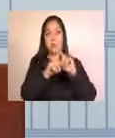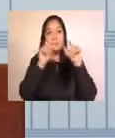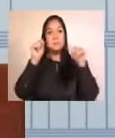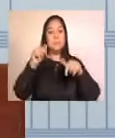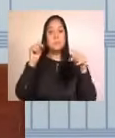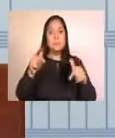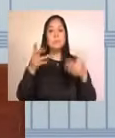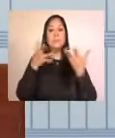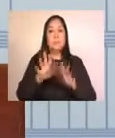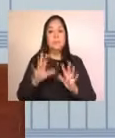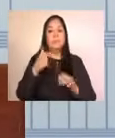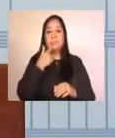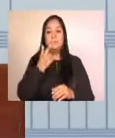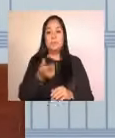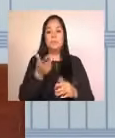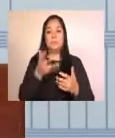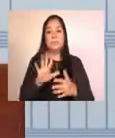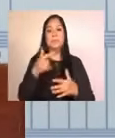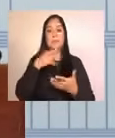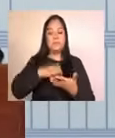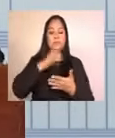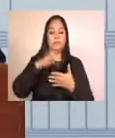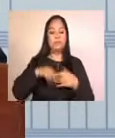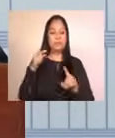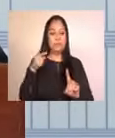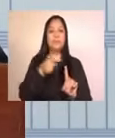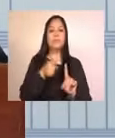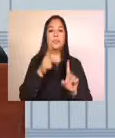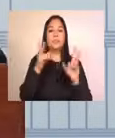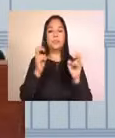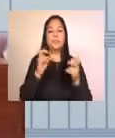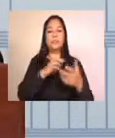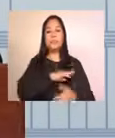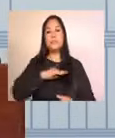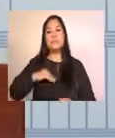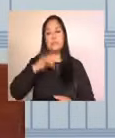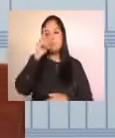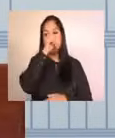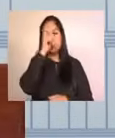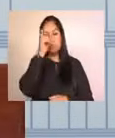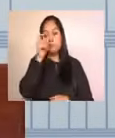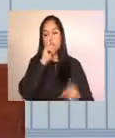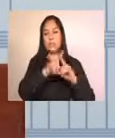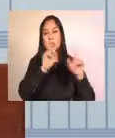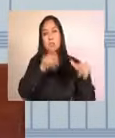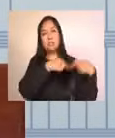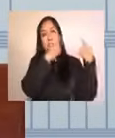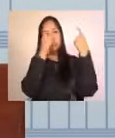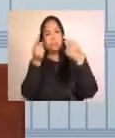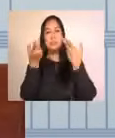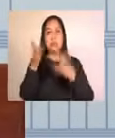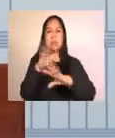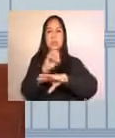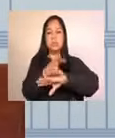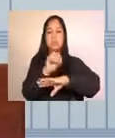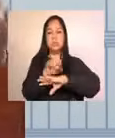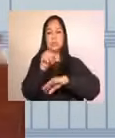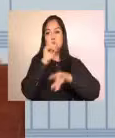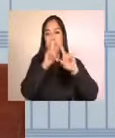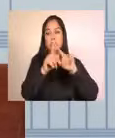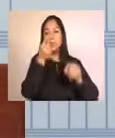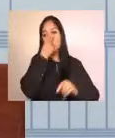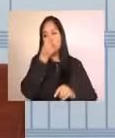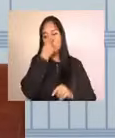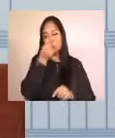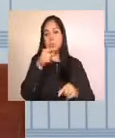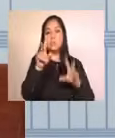platicado anteriormente, hay programas muy específicos dentro del Ministerio de Trabajo que históricamente han orientado a la corrupción. El caso